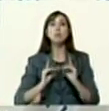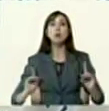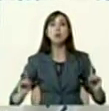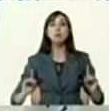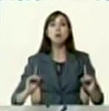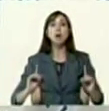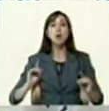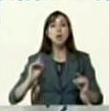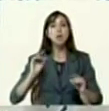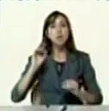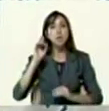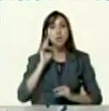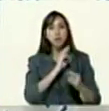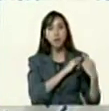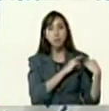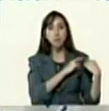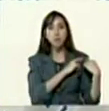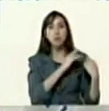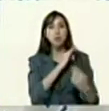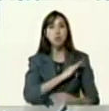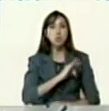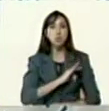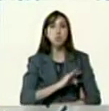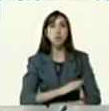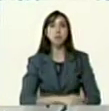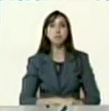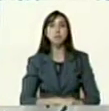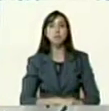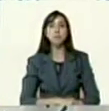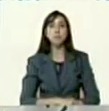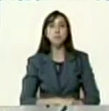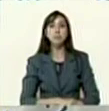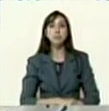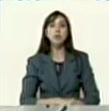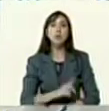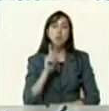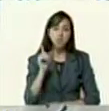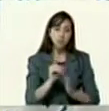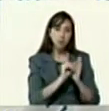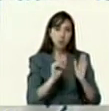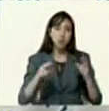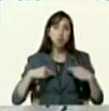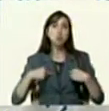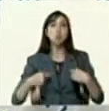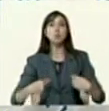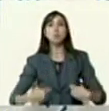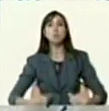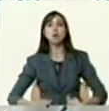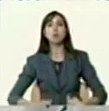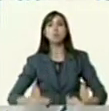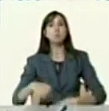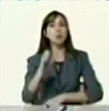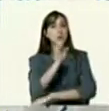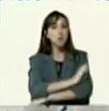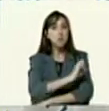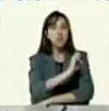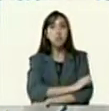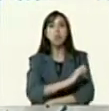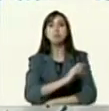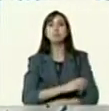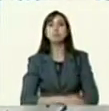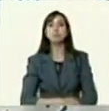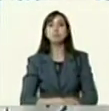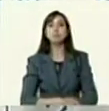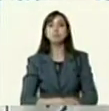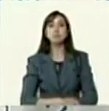responsabilidad social y en general la preeminencia de los derechos humanos, la ética y